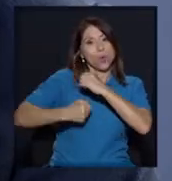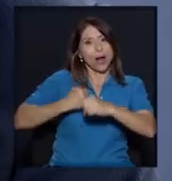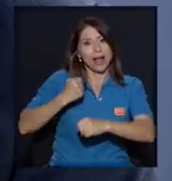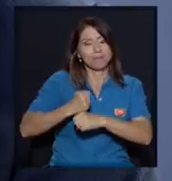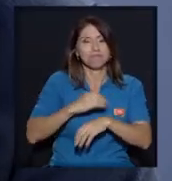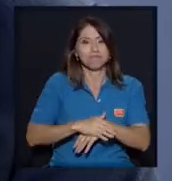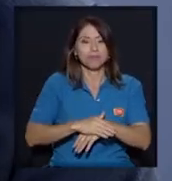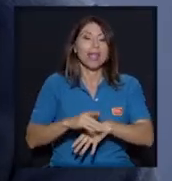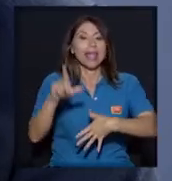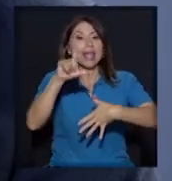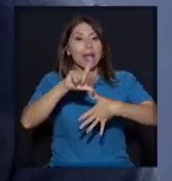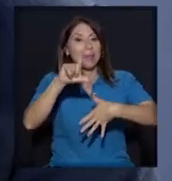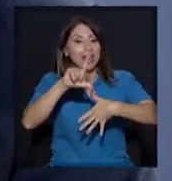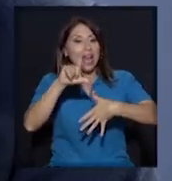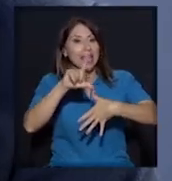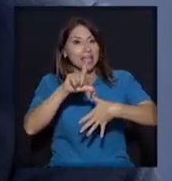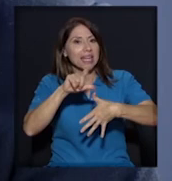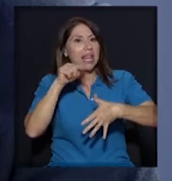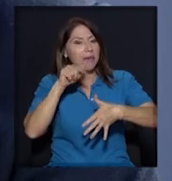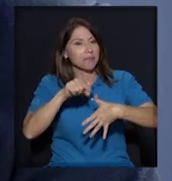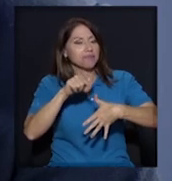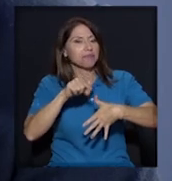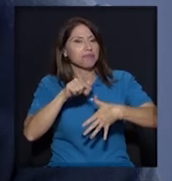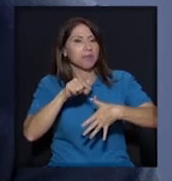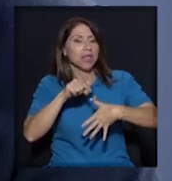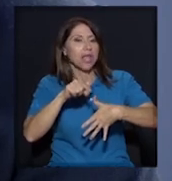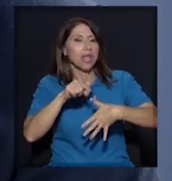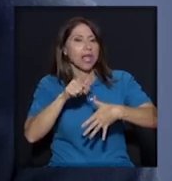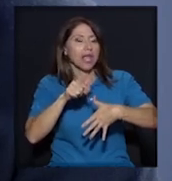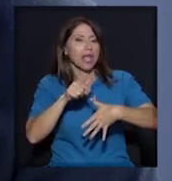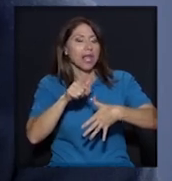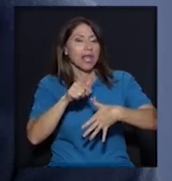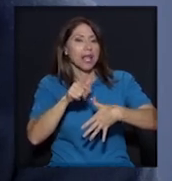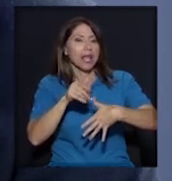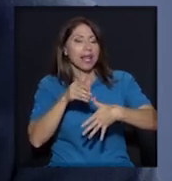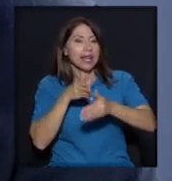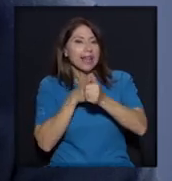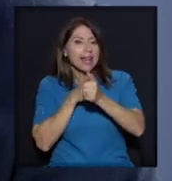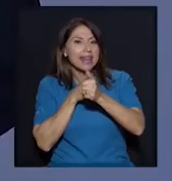en América Latina, posiblemente liderada por